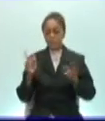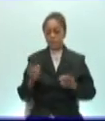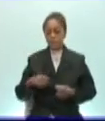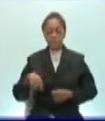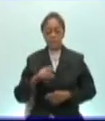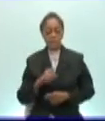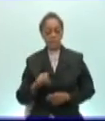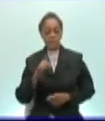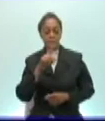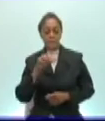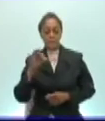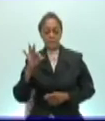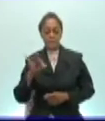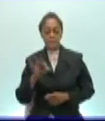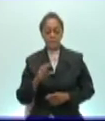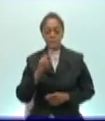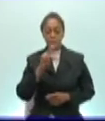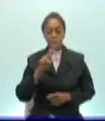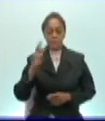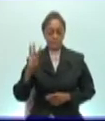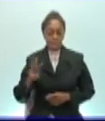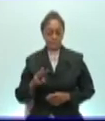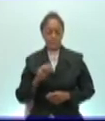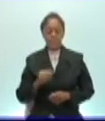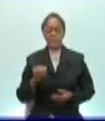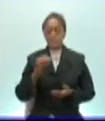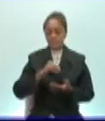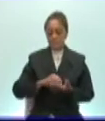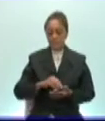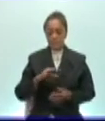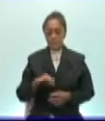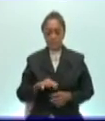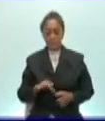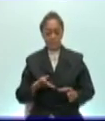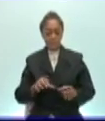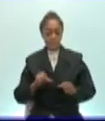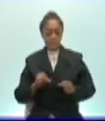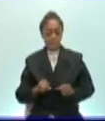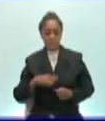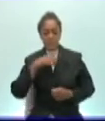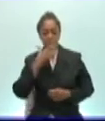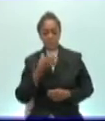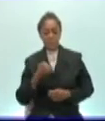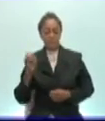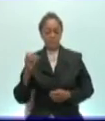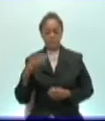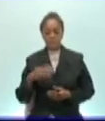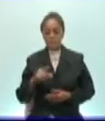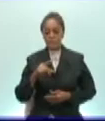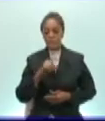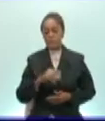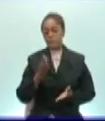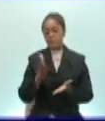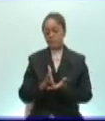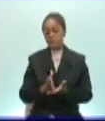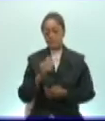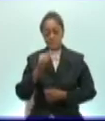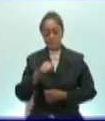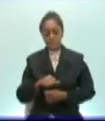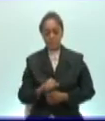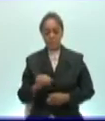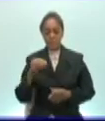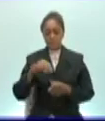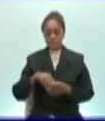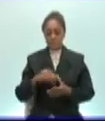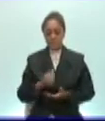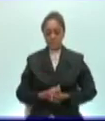desde 1823. Ha llegado el momento en recoger la fruta madura. Por eso vamos en la clase de hoy a